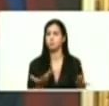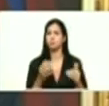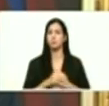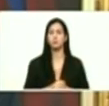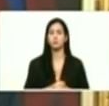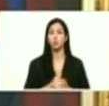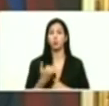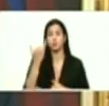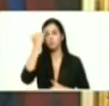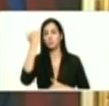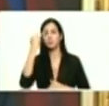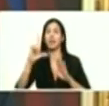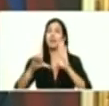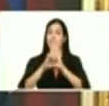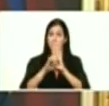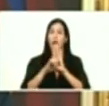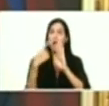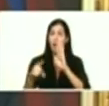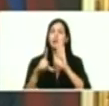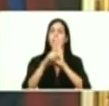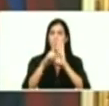en la ley es ley orgánica